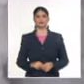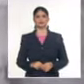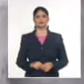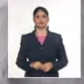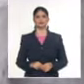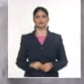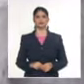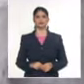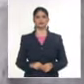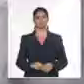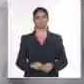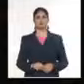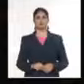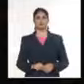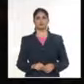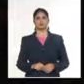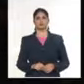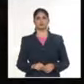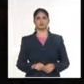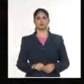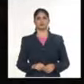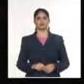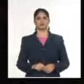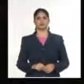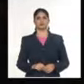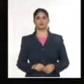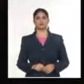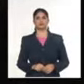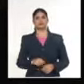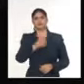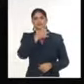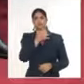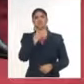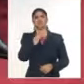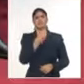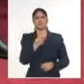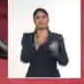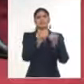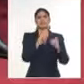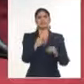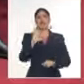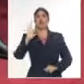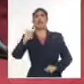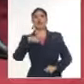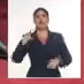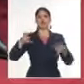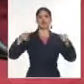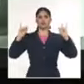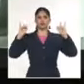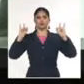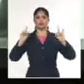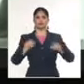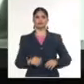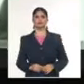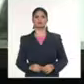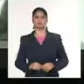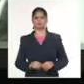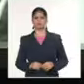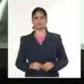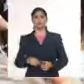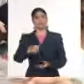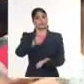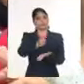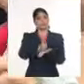yo sigo con él. ¡Libertad o muerte! La sede del Comité Central del